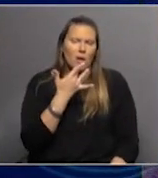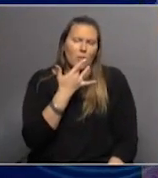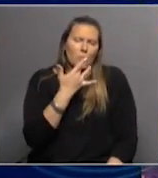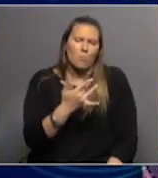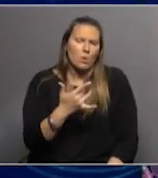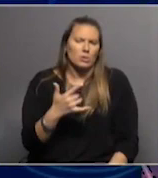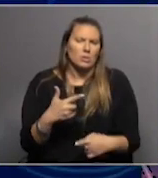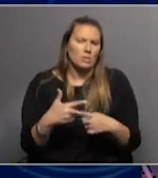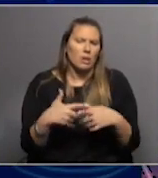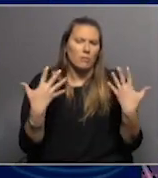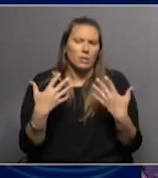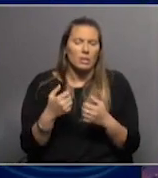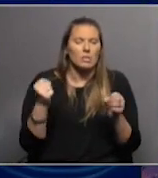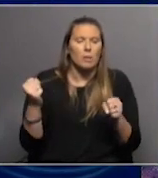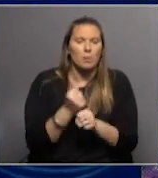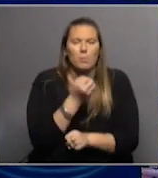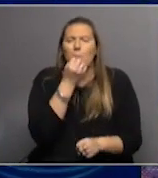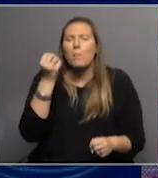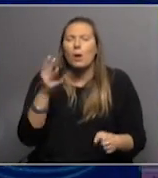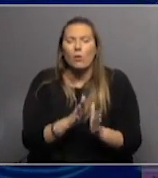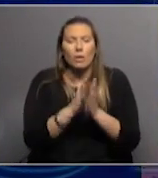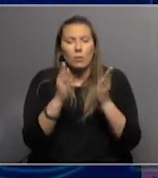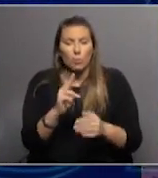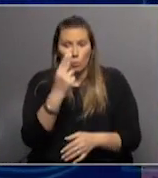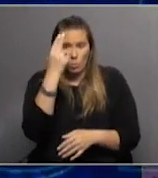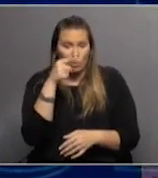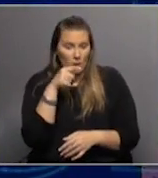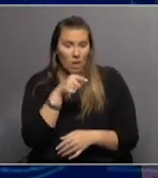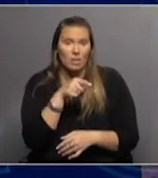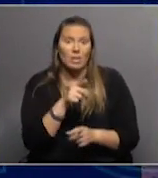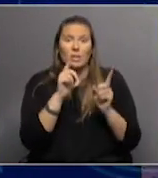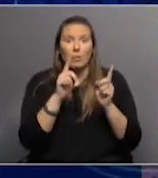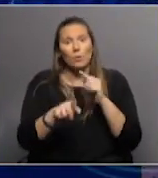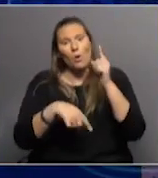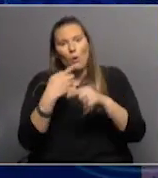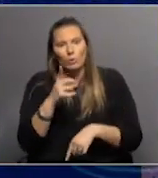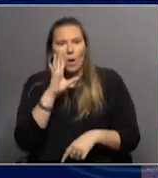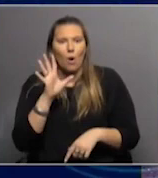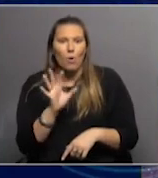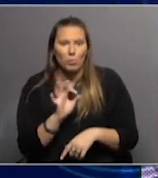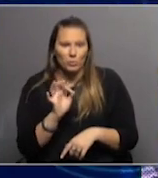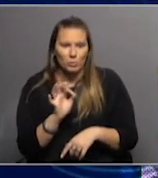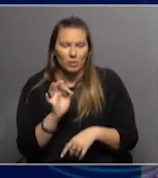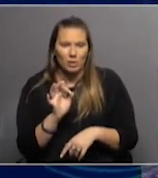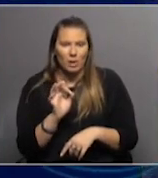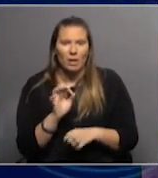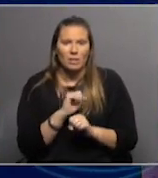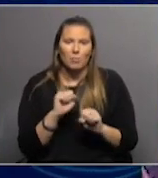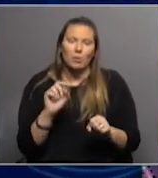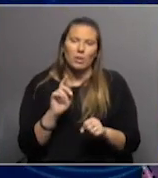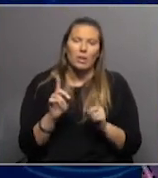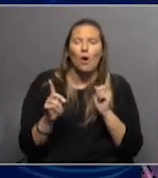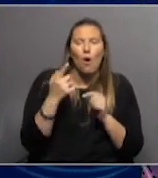ceremonia donde se premian los mejores libros uruguayos. Entonces ahí también es otra oportunidad de acercamiento